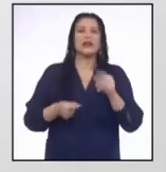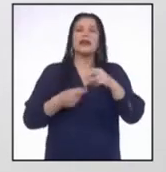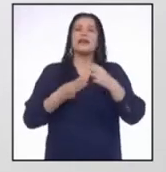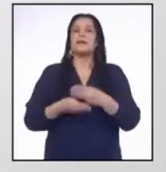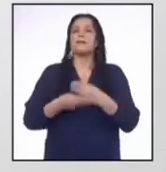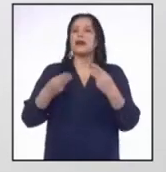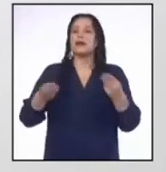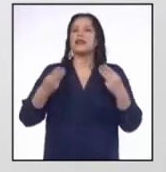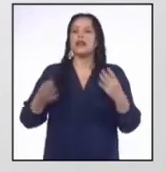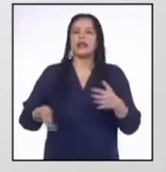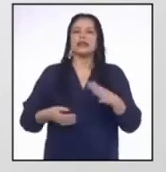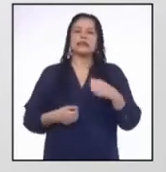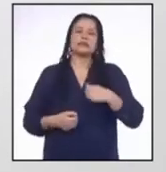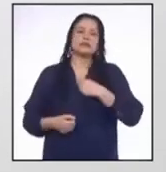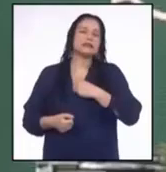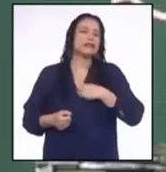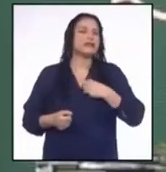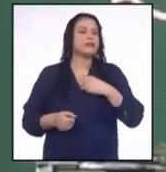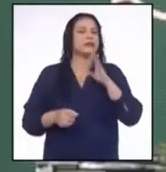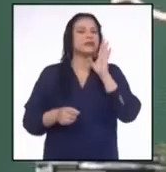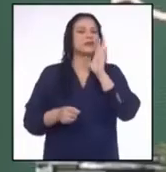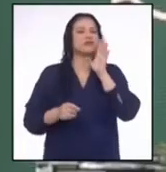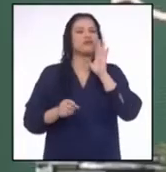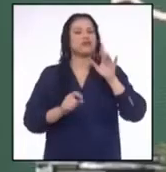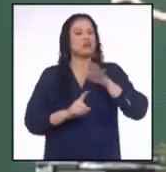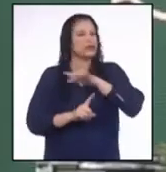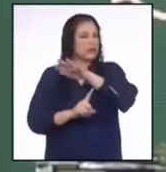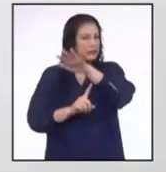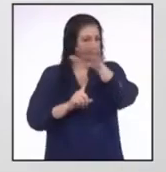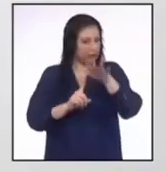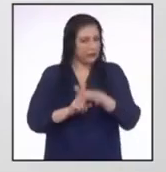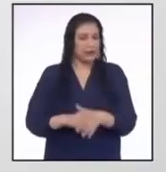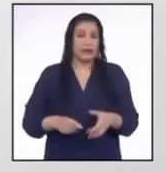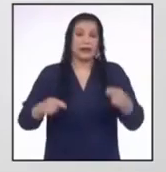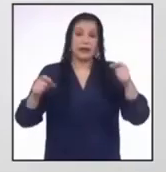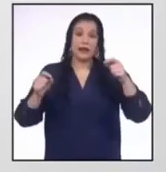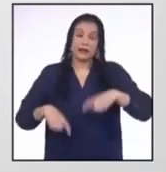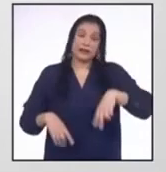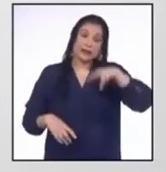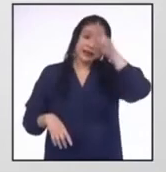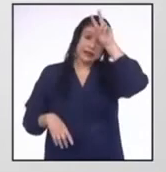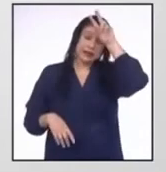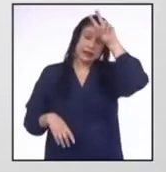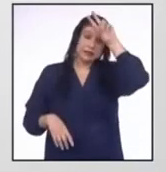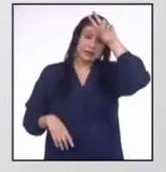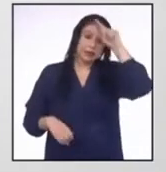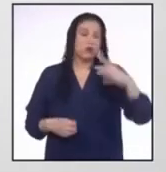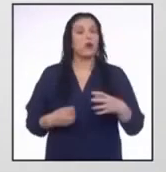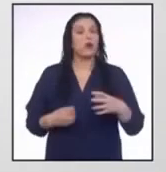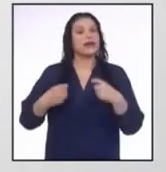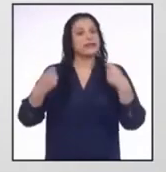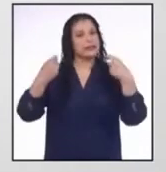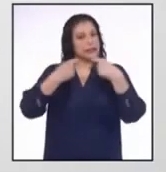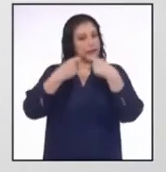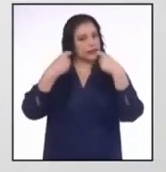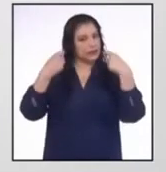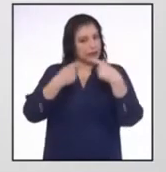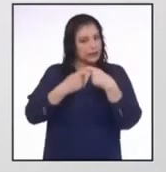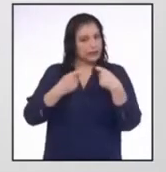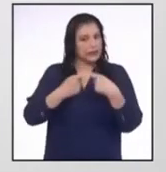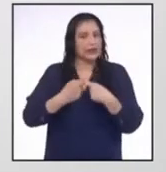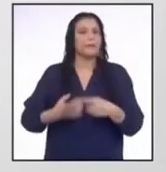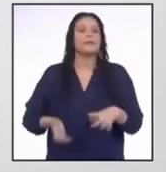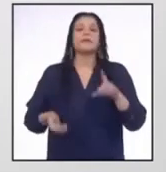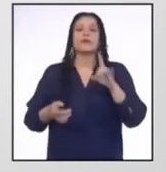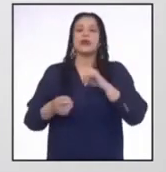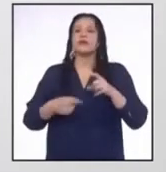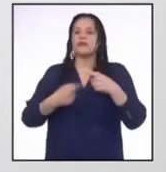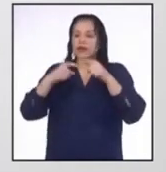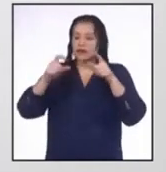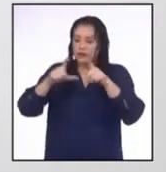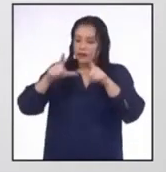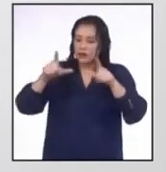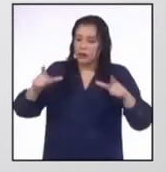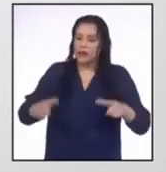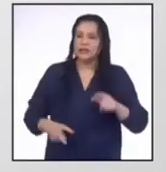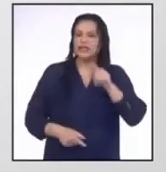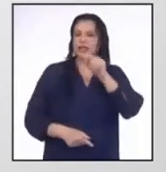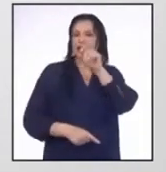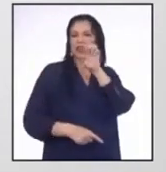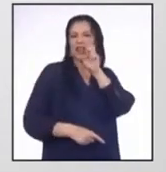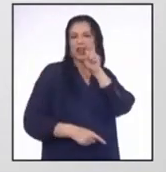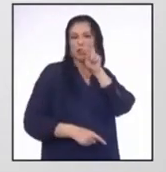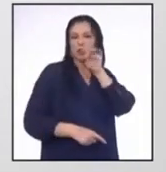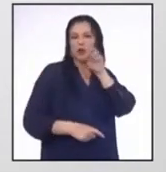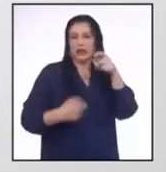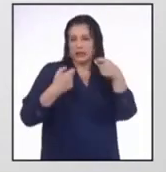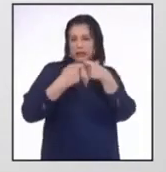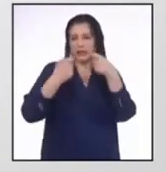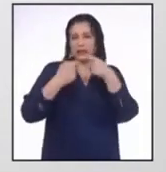material que contaminan el ambiente. En nuestro país se produce energía eléctrica a través de centrales termoeléctricas